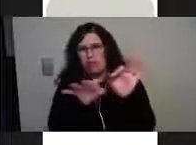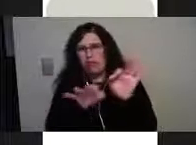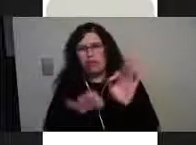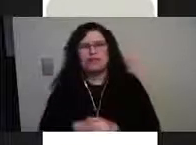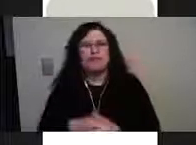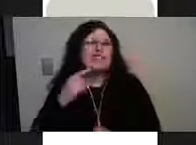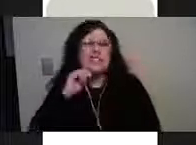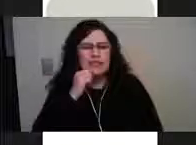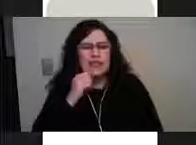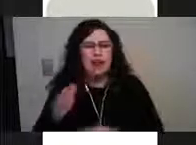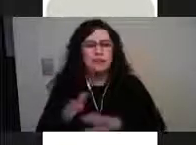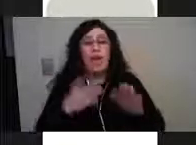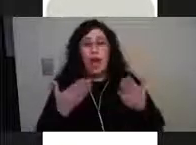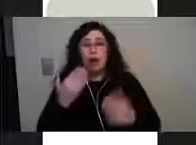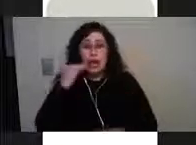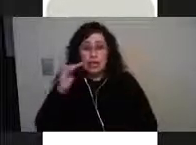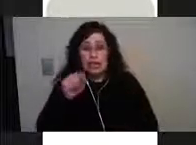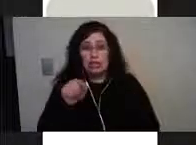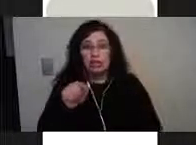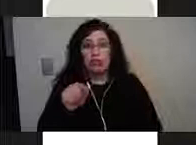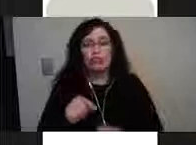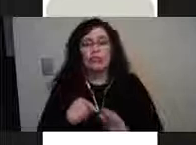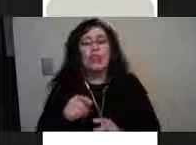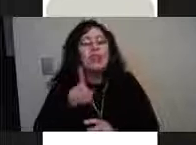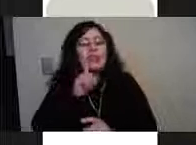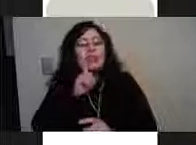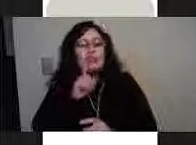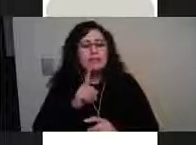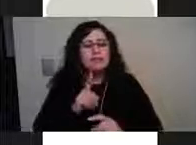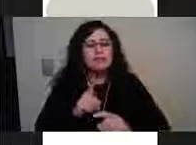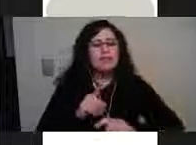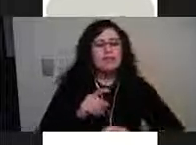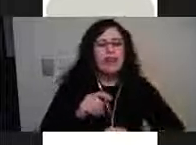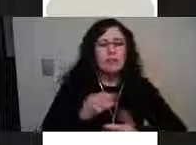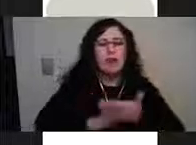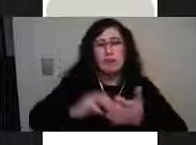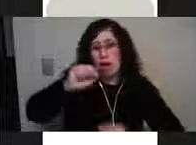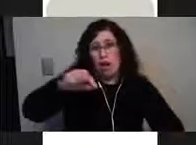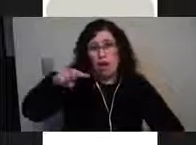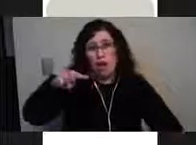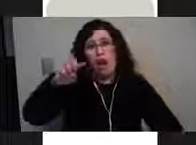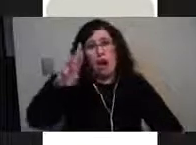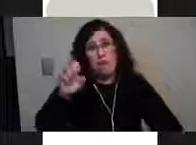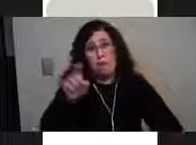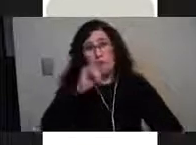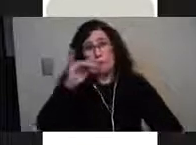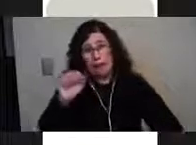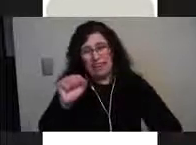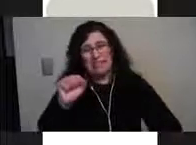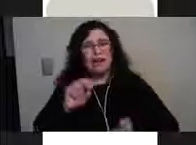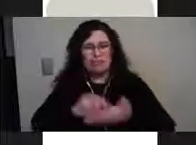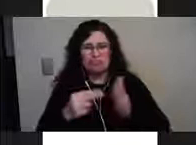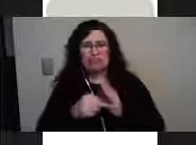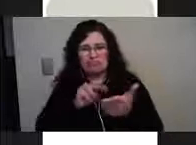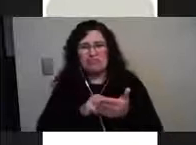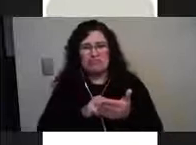esta característica a la apraxia, ¿ya? A dificultades para el lenguaje, dificultades para el aprendizaje,